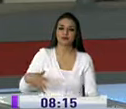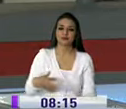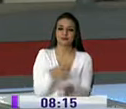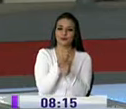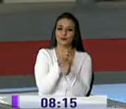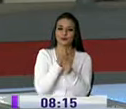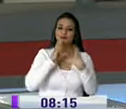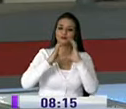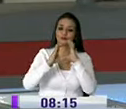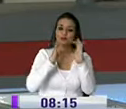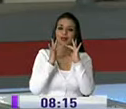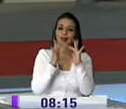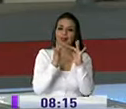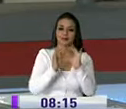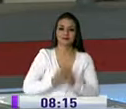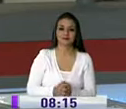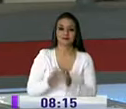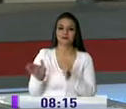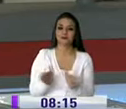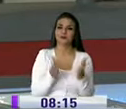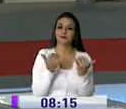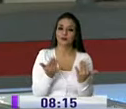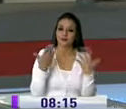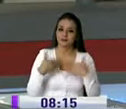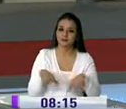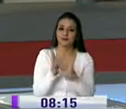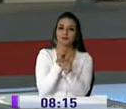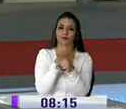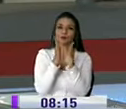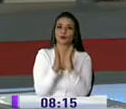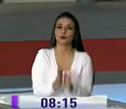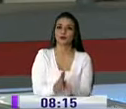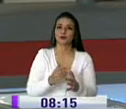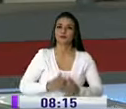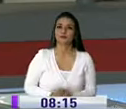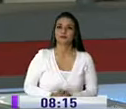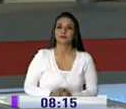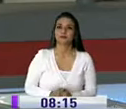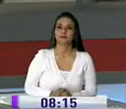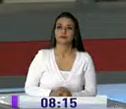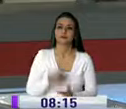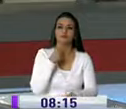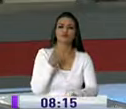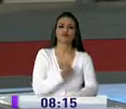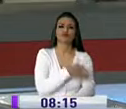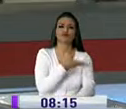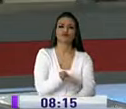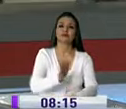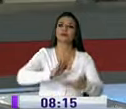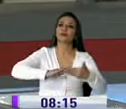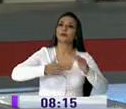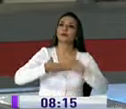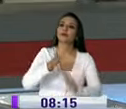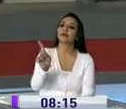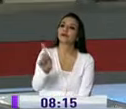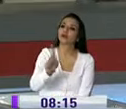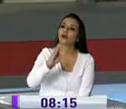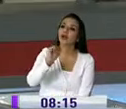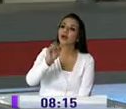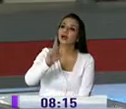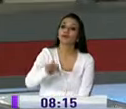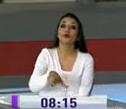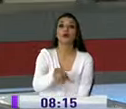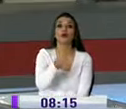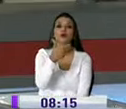a la hora de una charla. Ahora sí, mi querida Mahatmia, vamos contigo. Ponle la musiquita a la comunidad. No es esa, Carlitos. La otra es